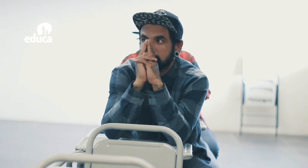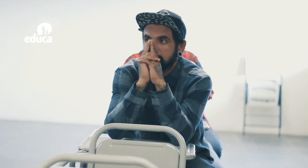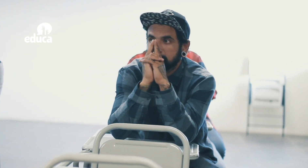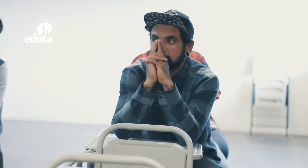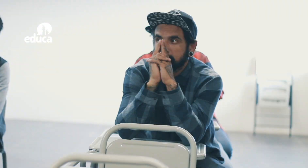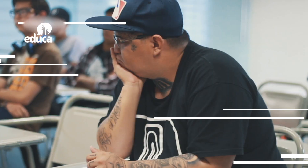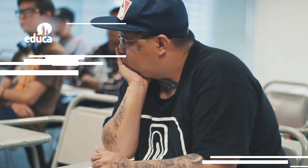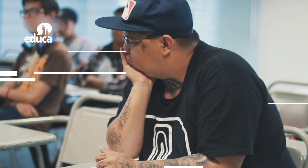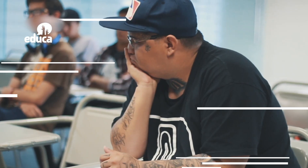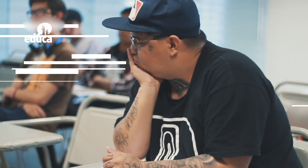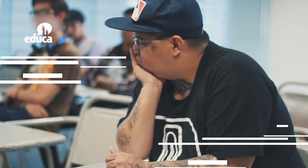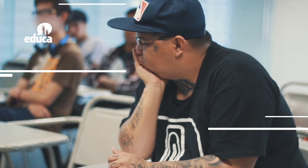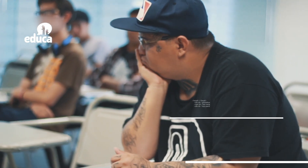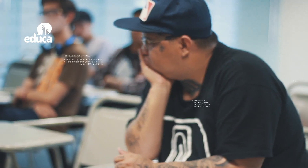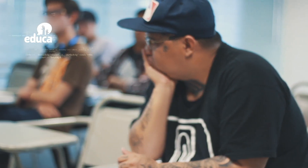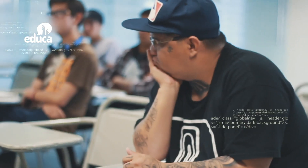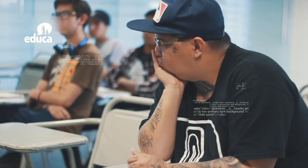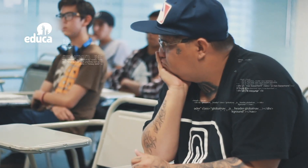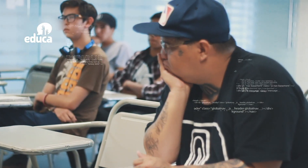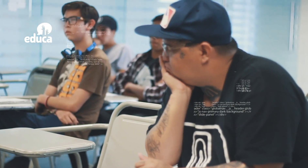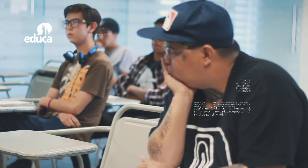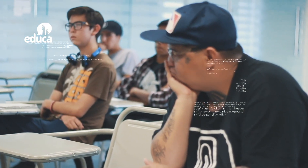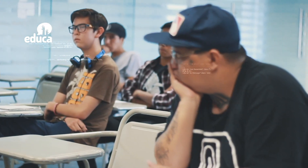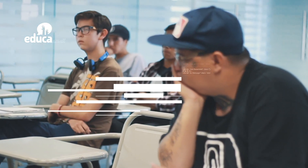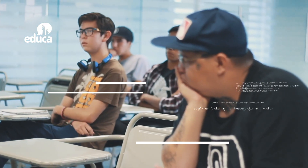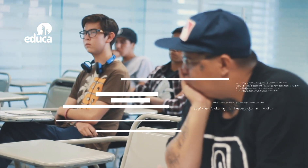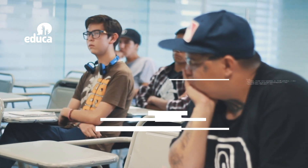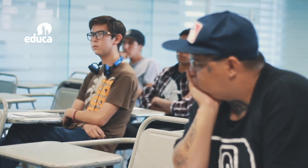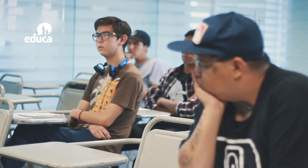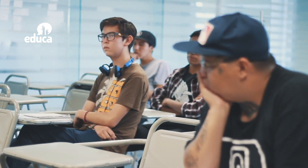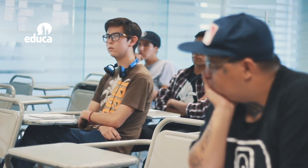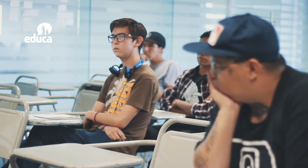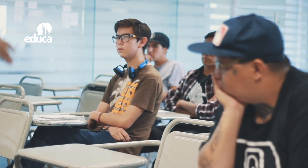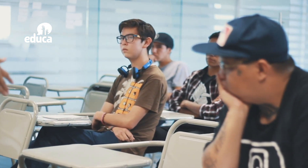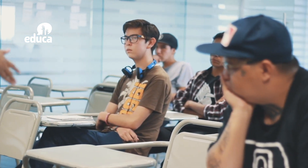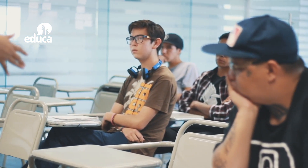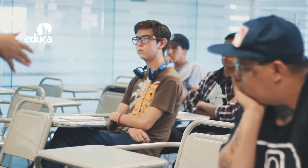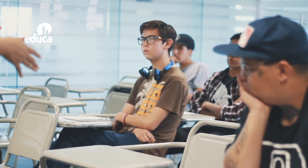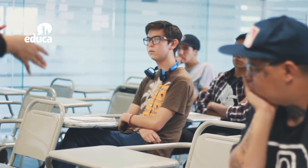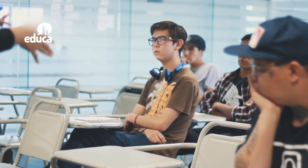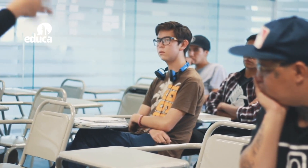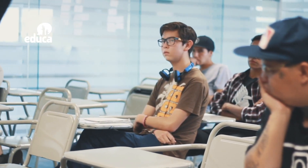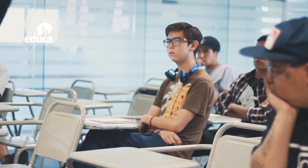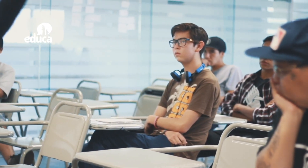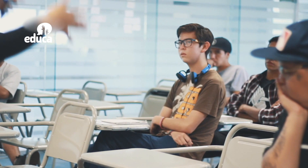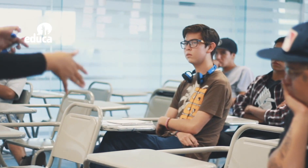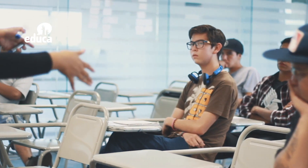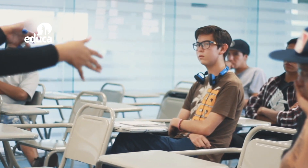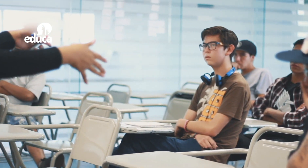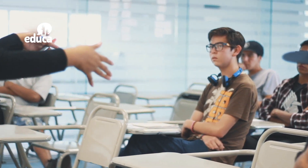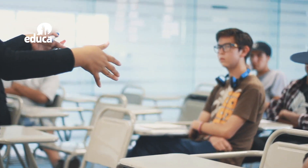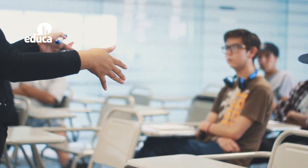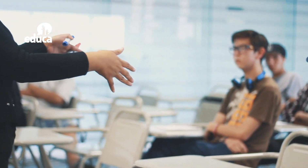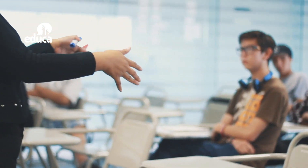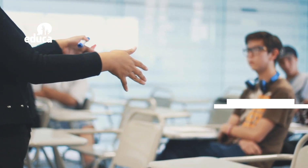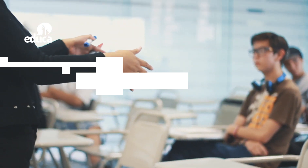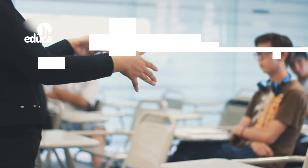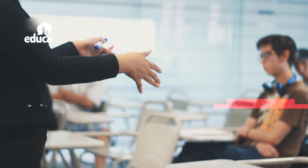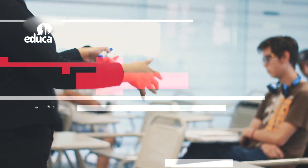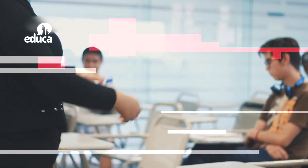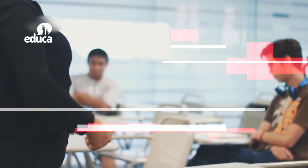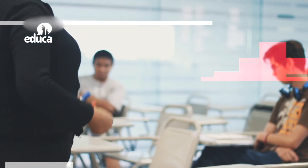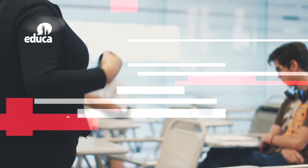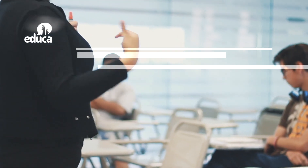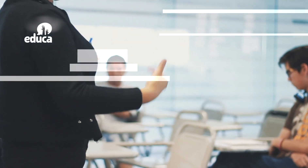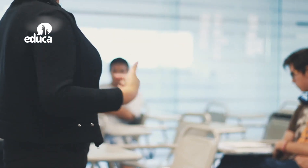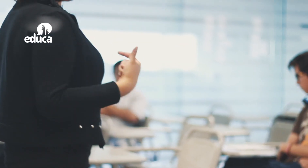Y entonces empecé también a preocuparme por la cuestión del rap para cambiar la realidad desde su propia realidad,